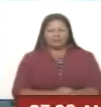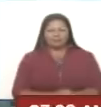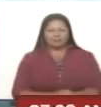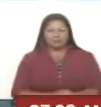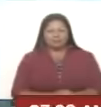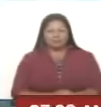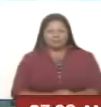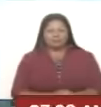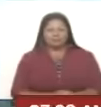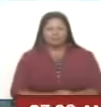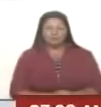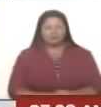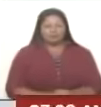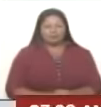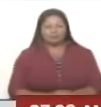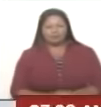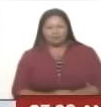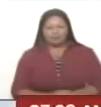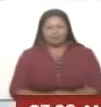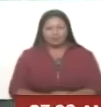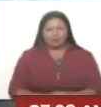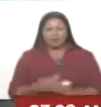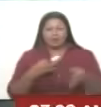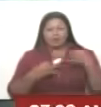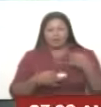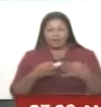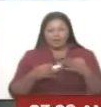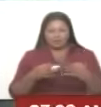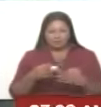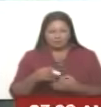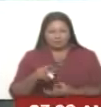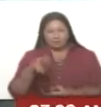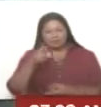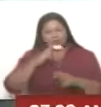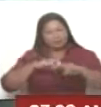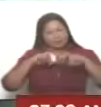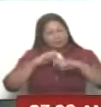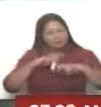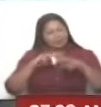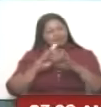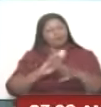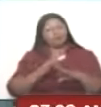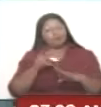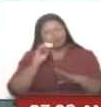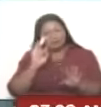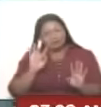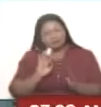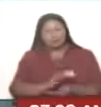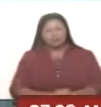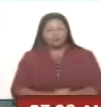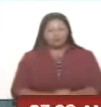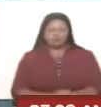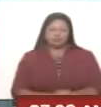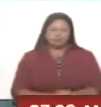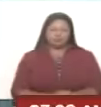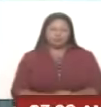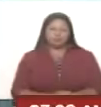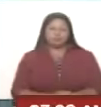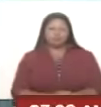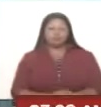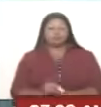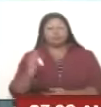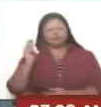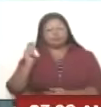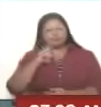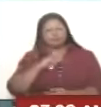de Venezuela. Tiene telelupo, entonces. Sí, entonces revise las letras pequeñas del contrato por si acaso. Diputado, por acá nosotros